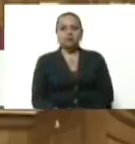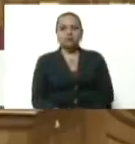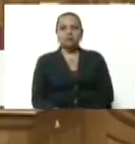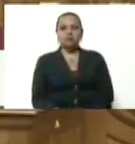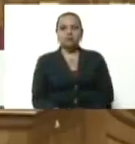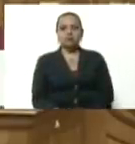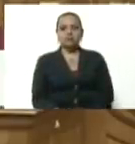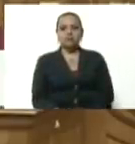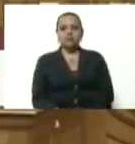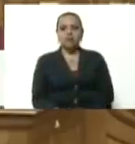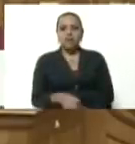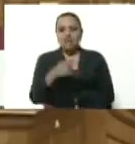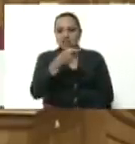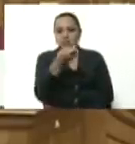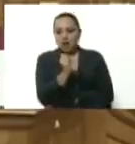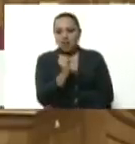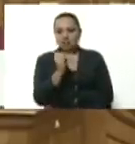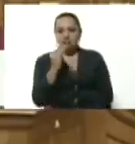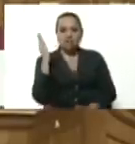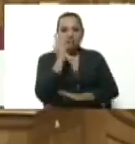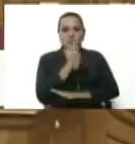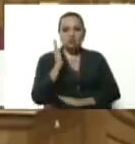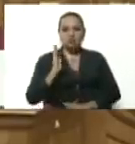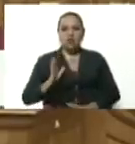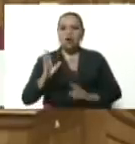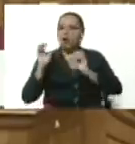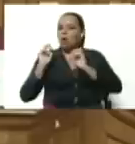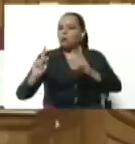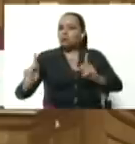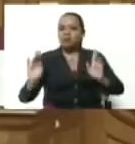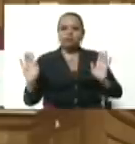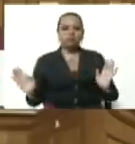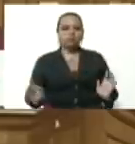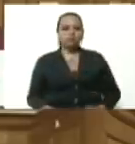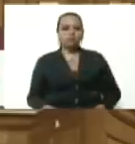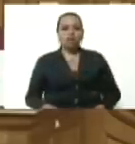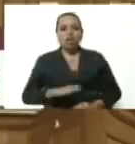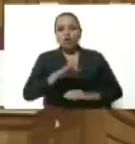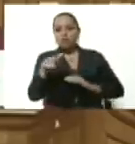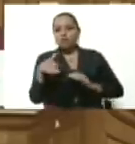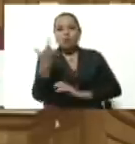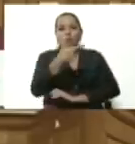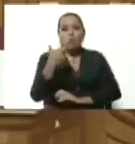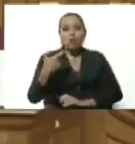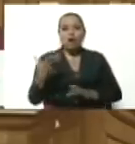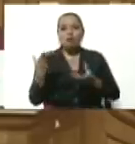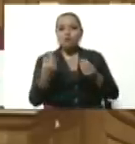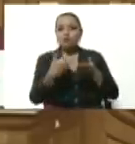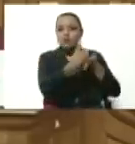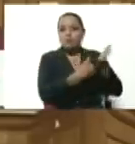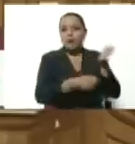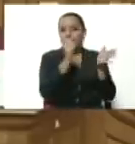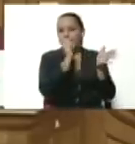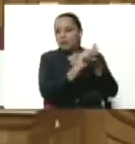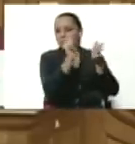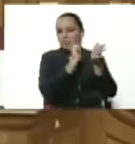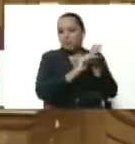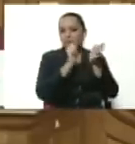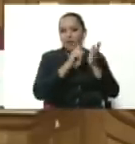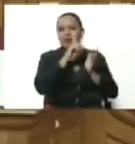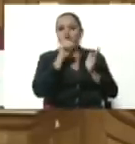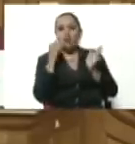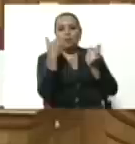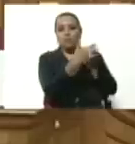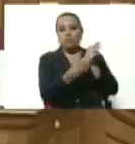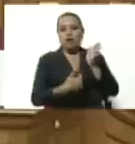Si eso amerita sanción, bueno, prepárense porque van a tener que buscar bastante papel para sancionar a